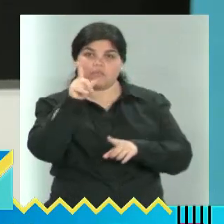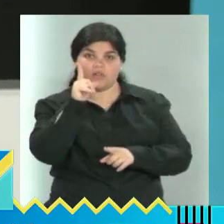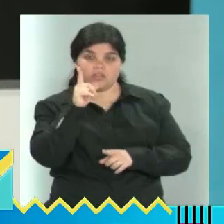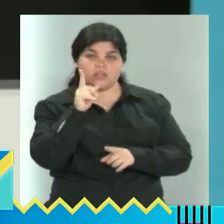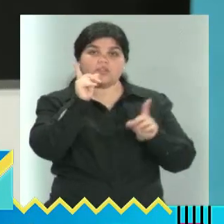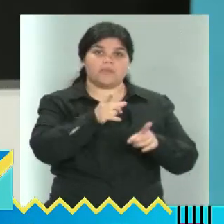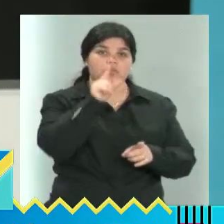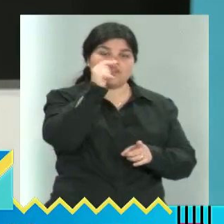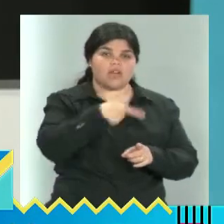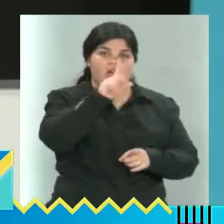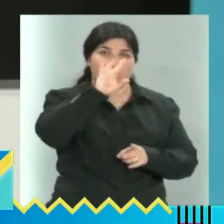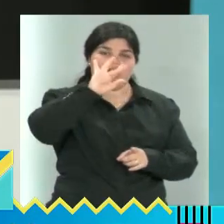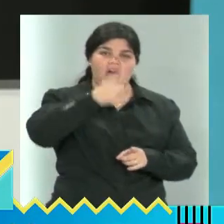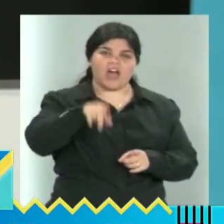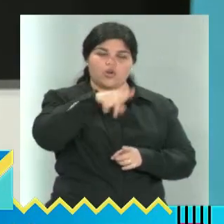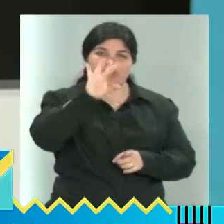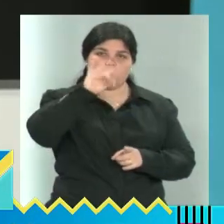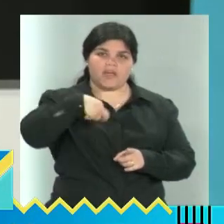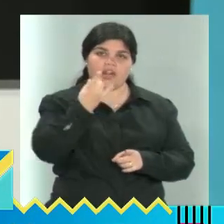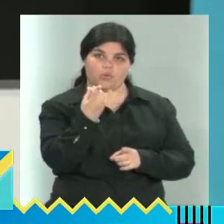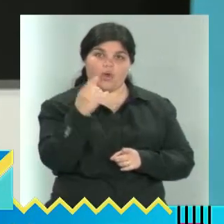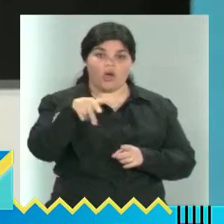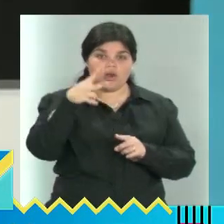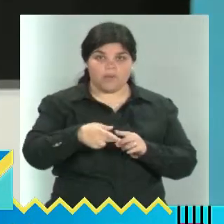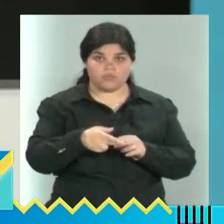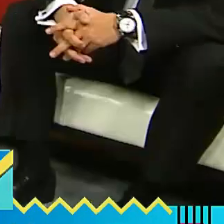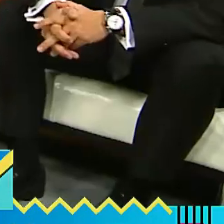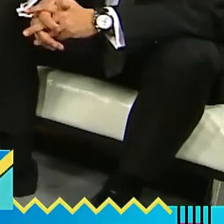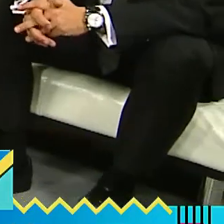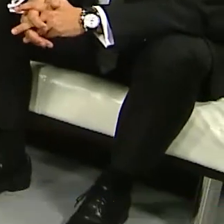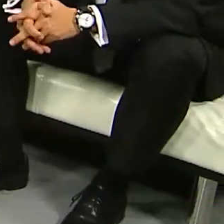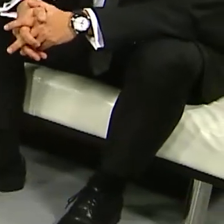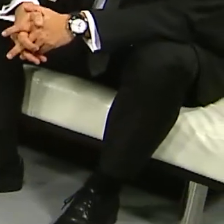Parecidos y en Twitter como @dpsenalú. Una pequeña pausa y enseguida continuamos con más.